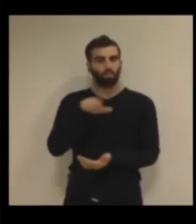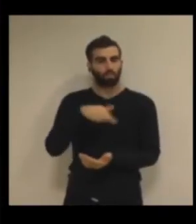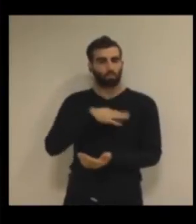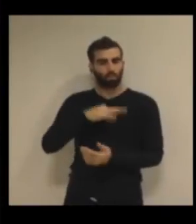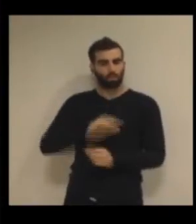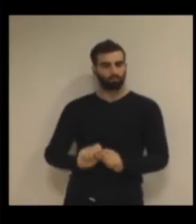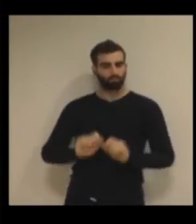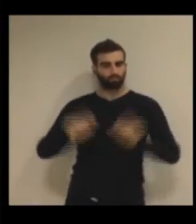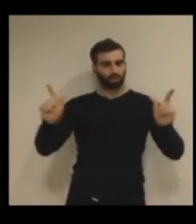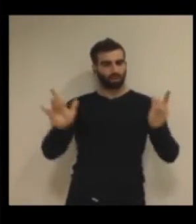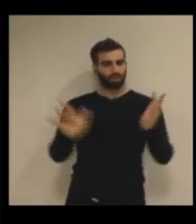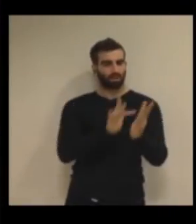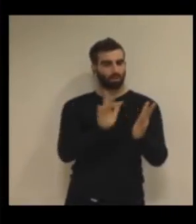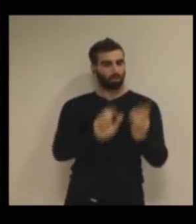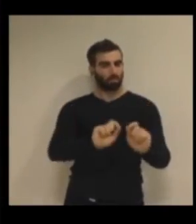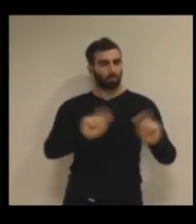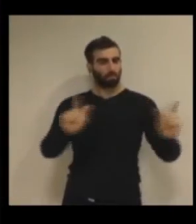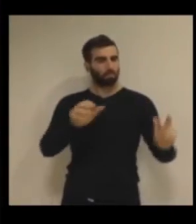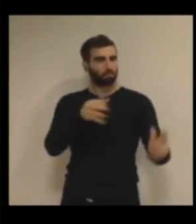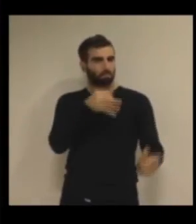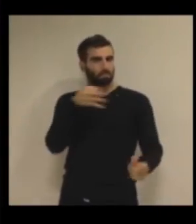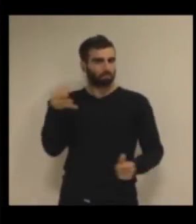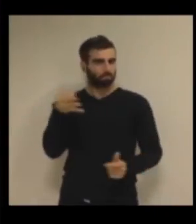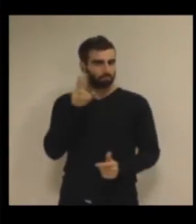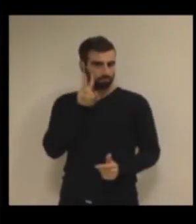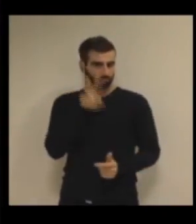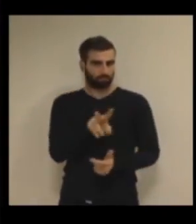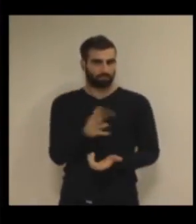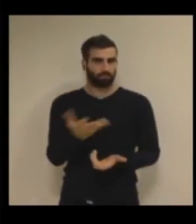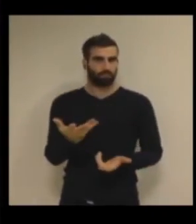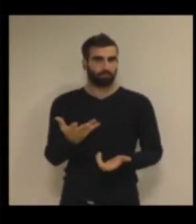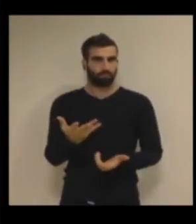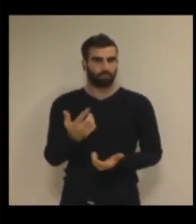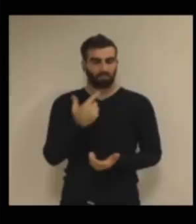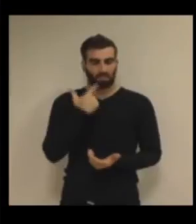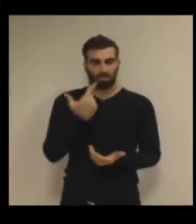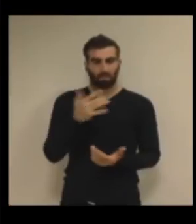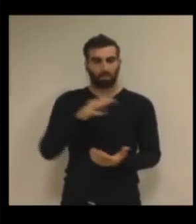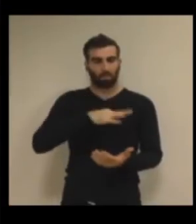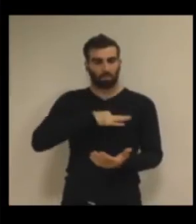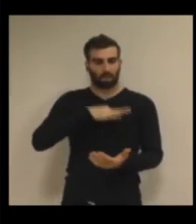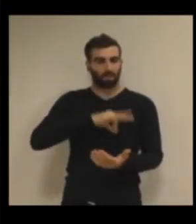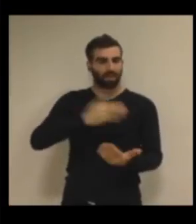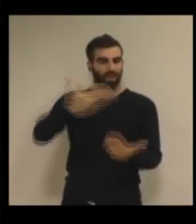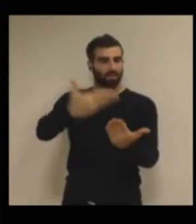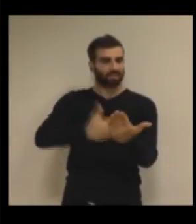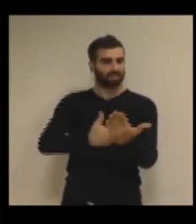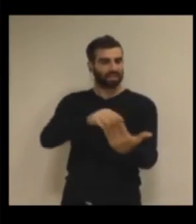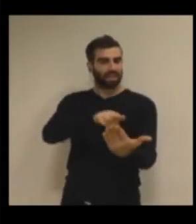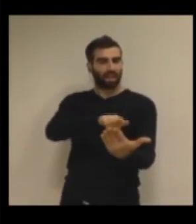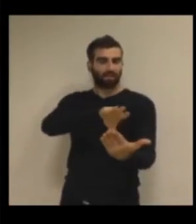fuera desde el ordenador, en la tablet, en el móvil, y el desarrollo lo contempla, esa data en pantalla